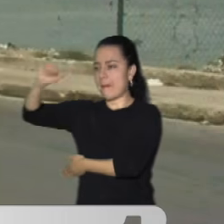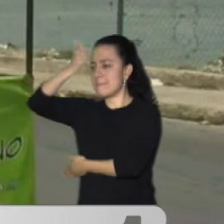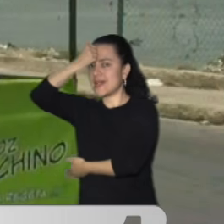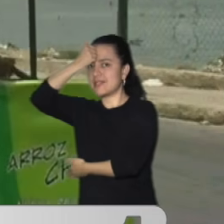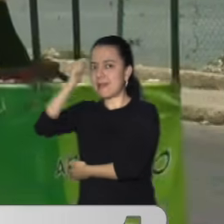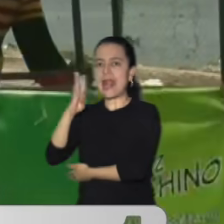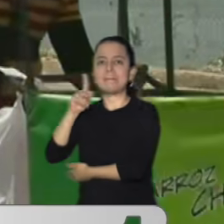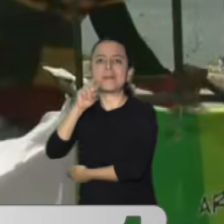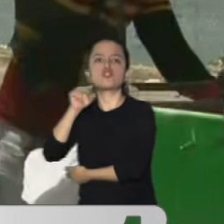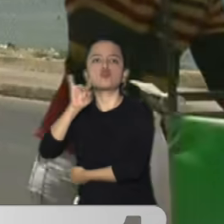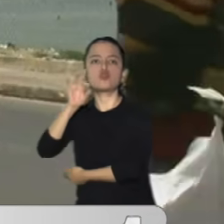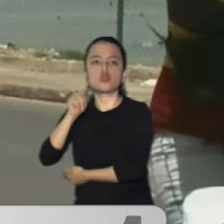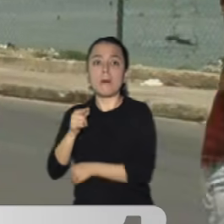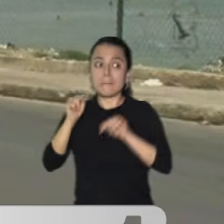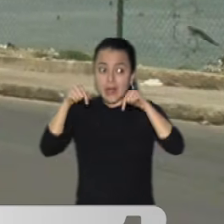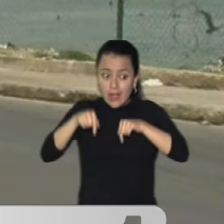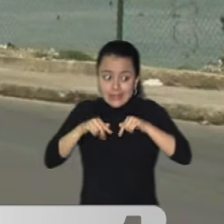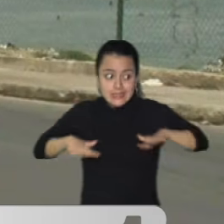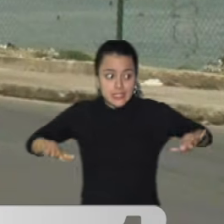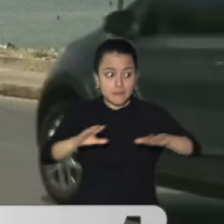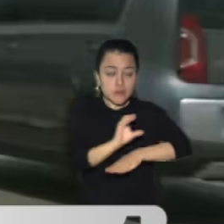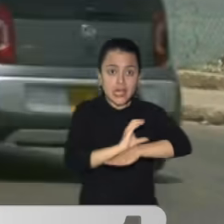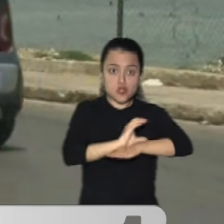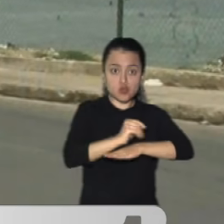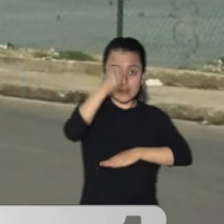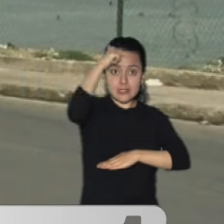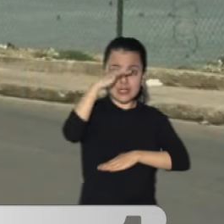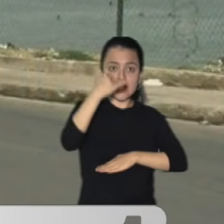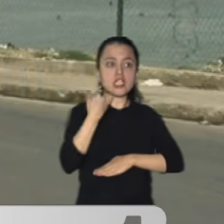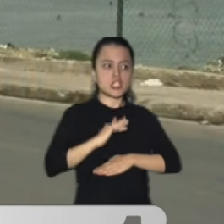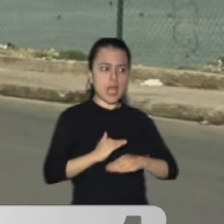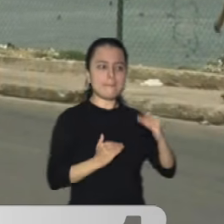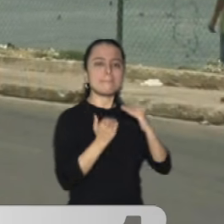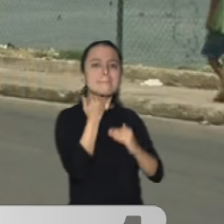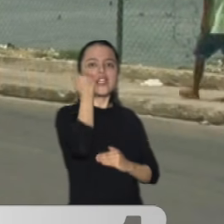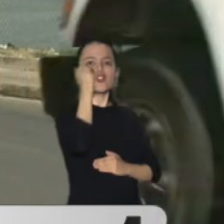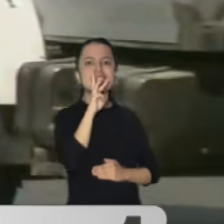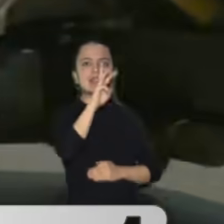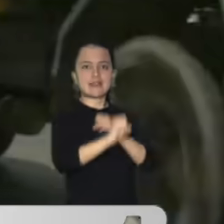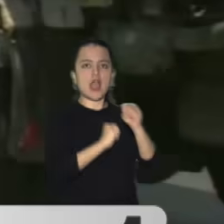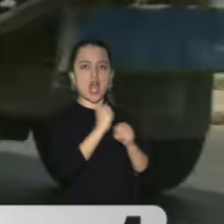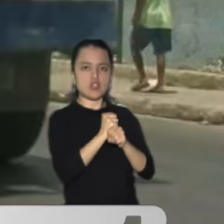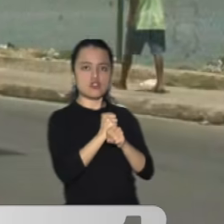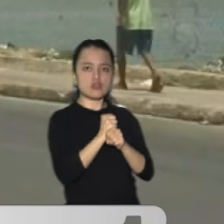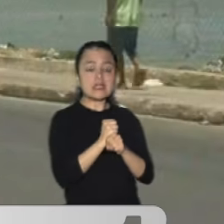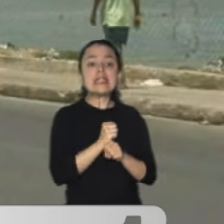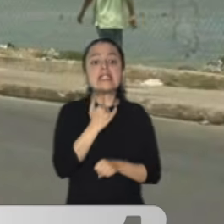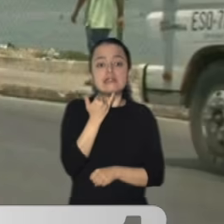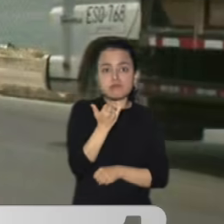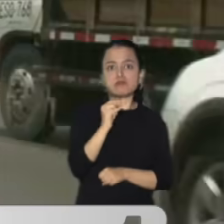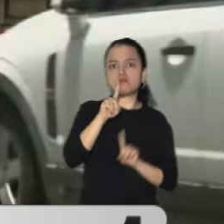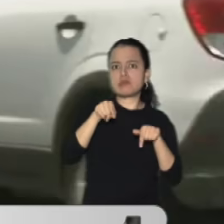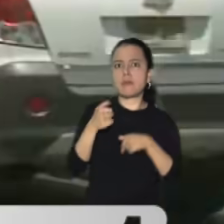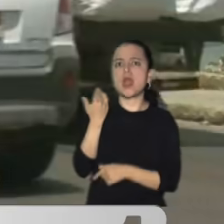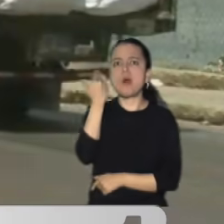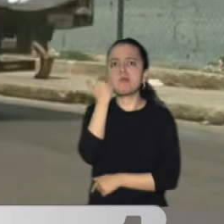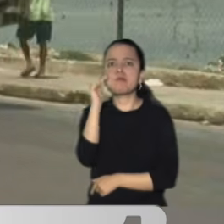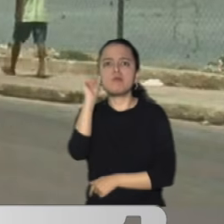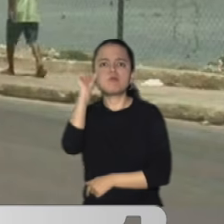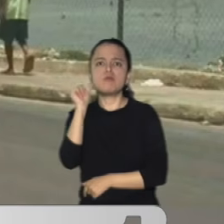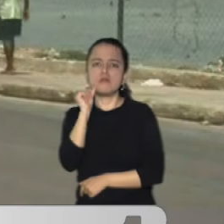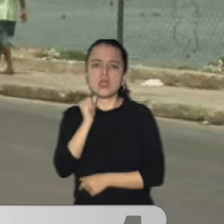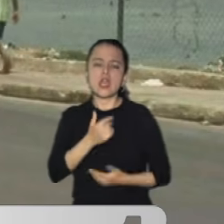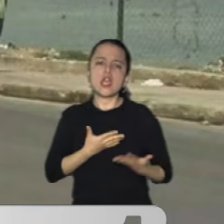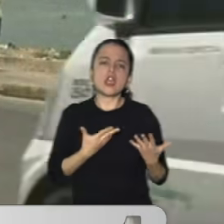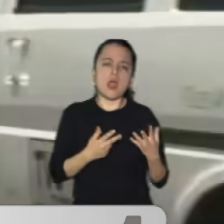también inició la jornada de vacunación de personas mayores de 30 años y de mujeres embarazadas y